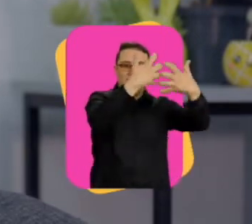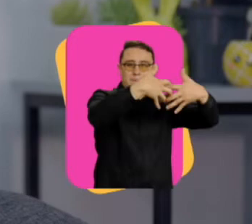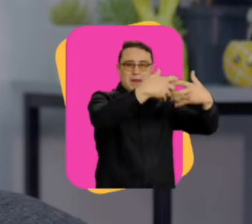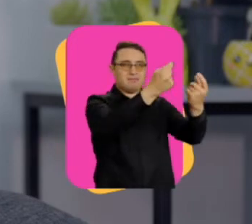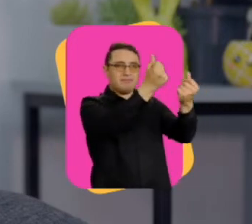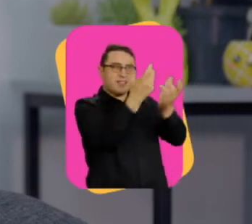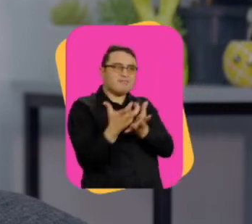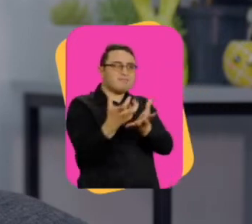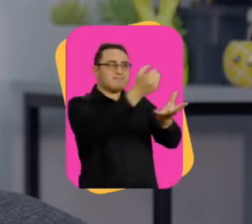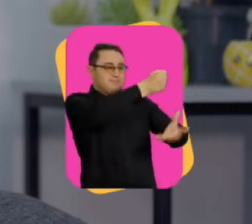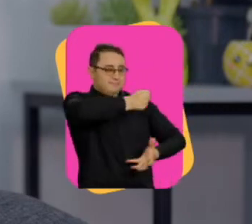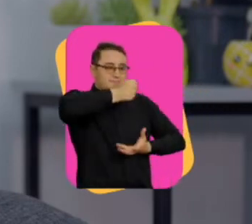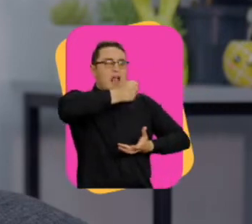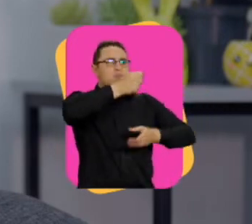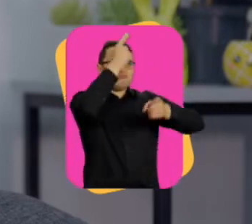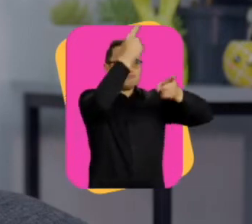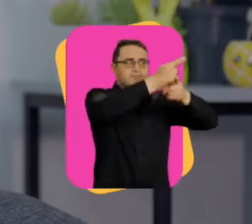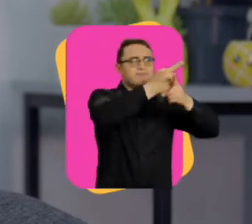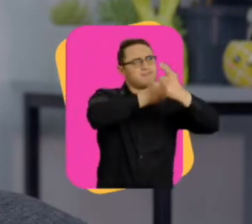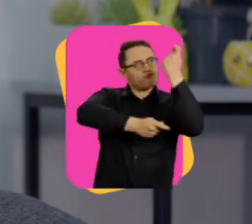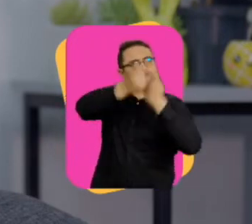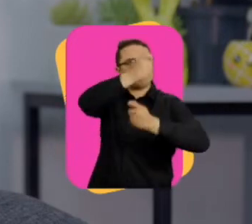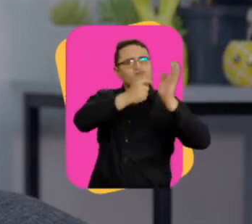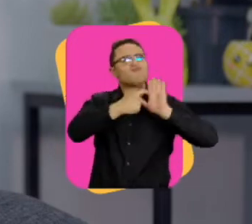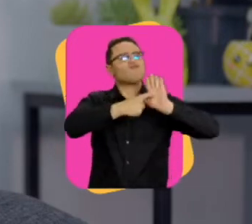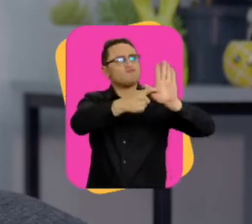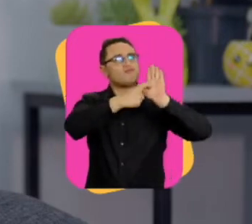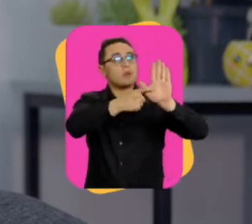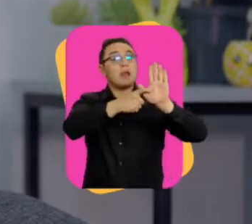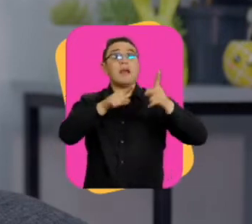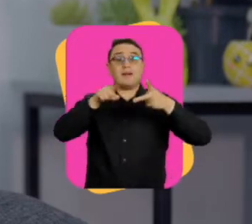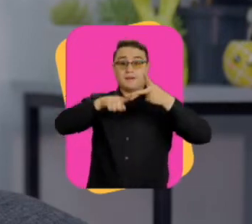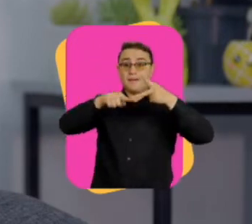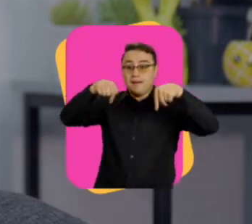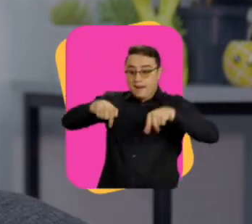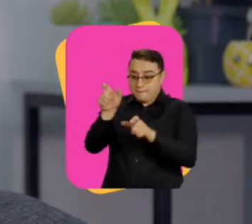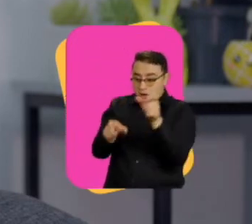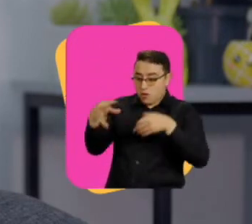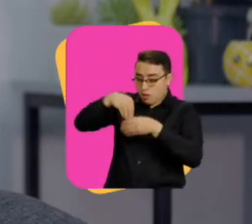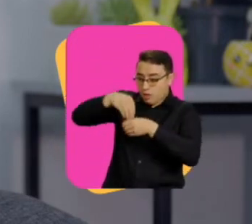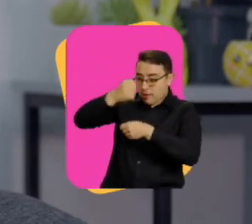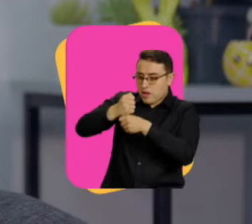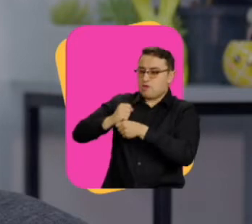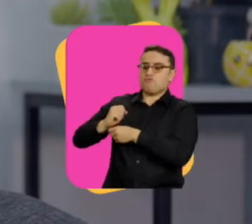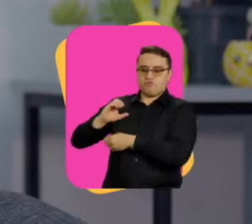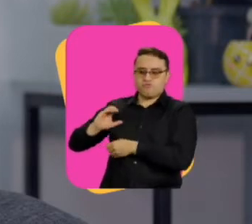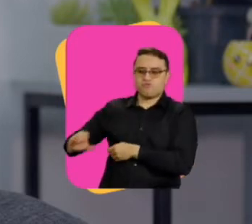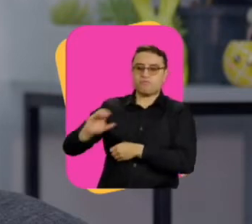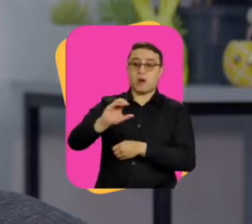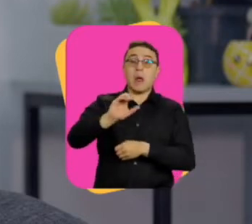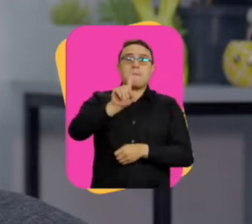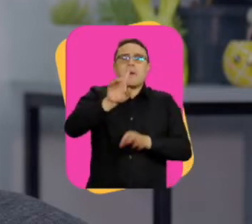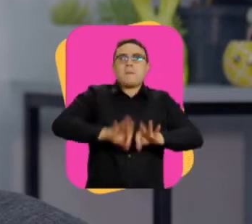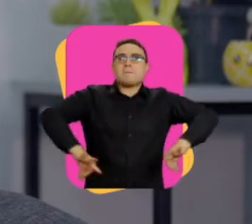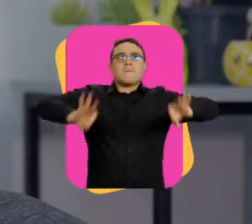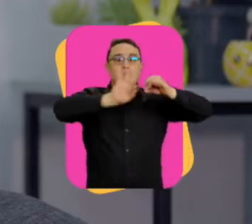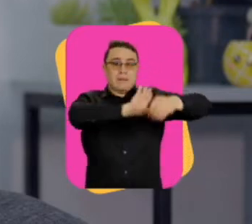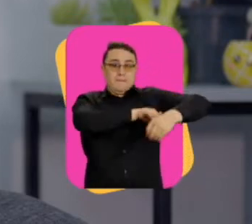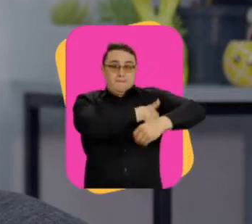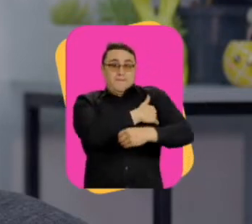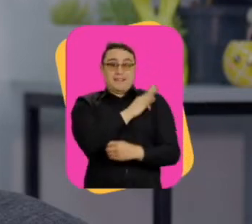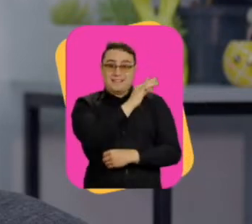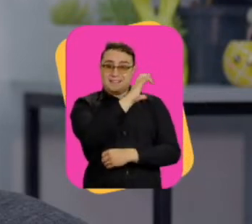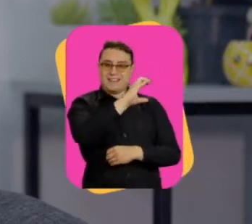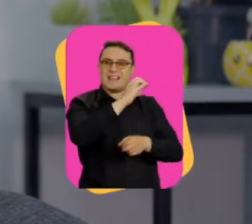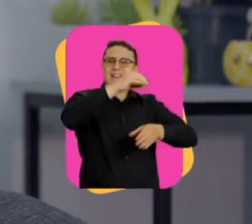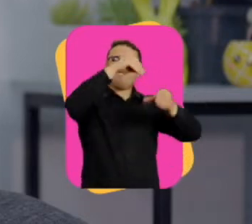tener ingresos en el canal, pero hay algo muy importante además que resaltar y es el apoyo que tuvimos de FUTIC, el Fondo del Ministerio de Tecnologías de la